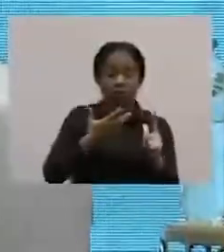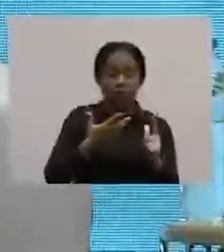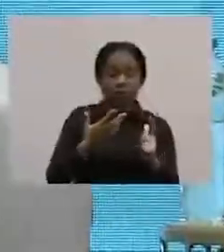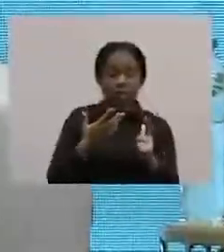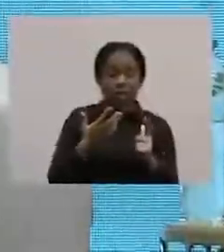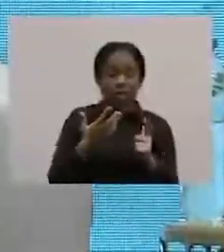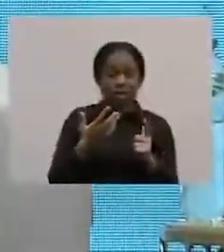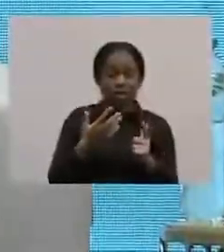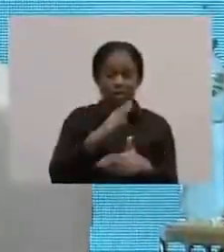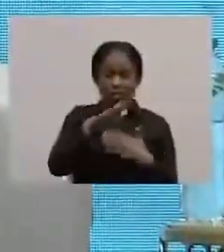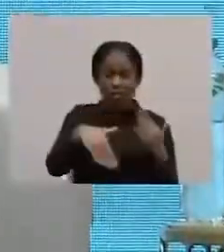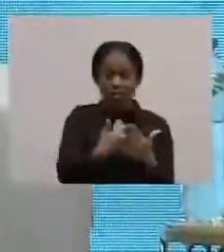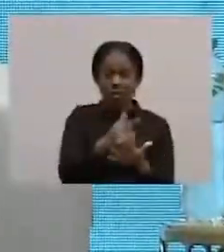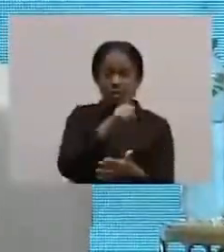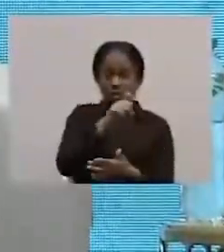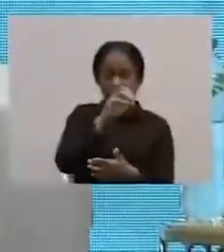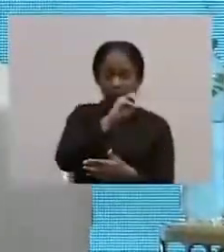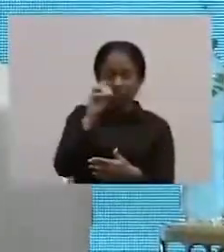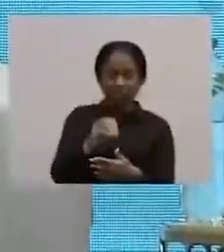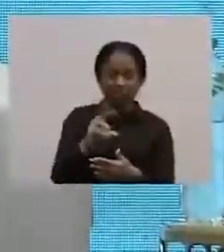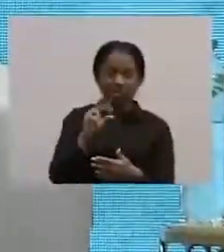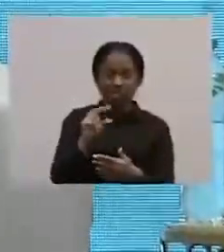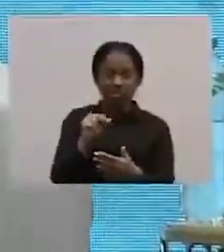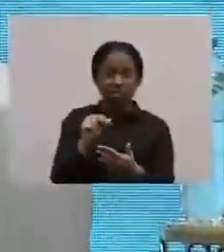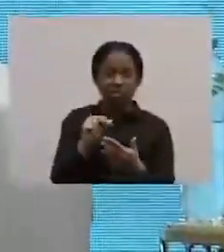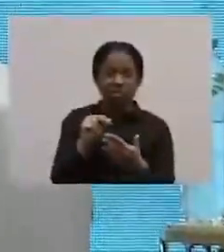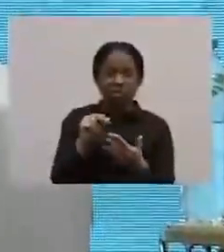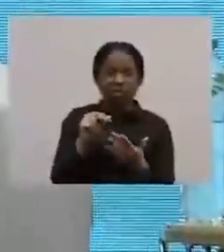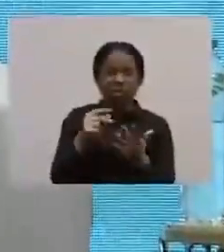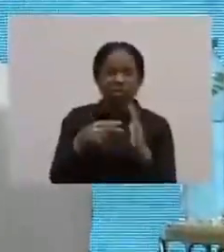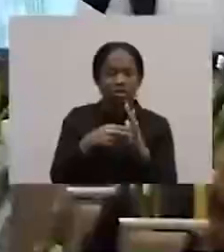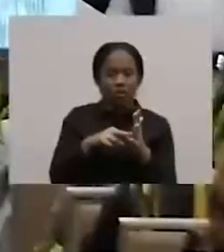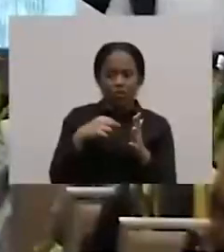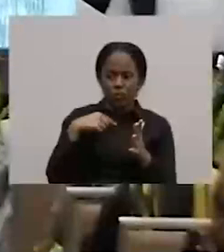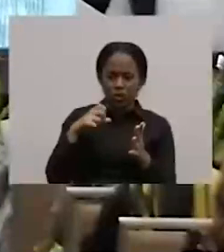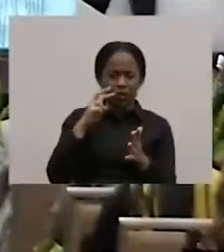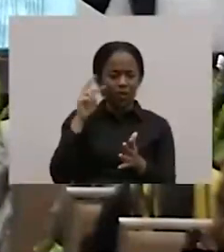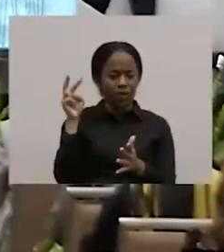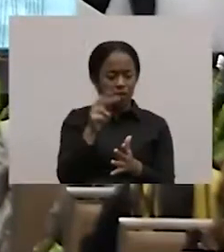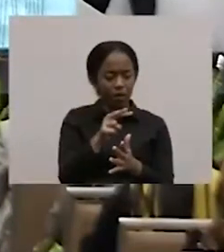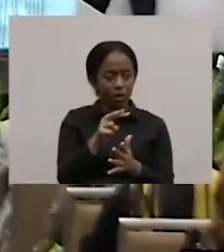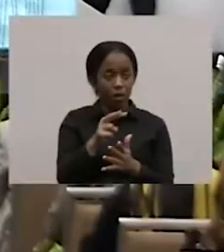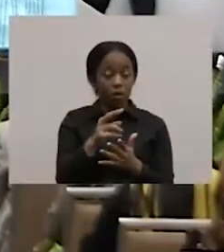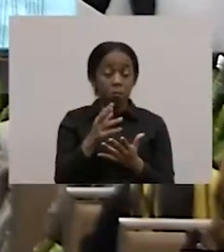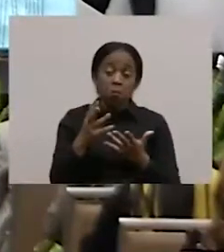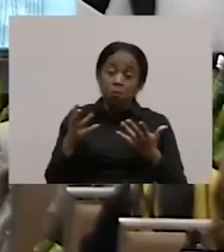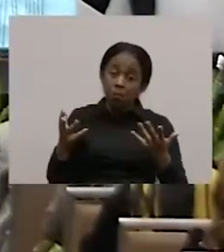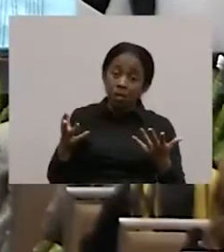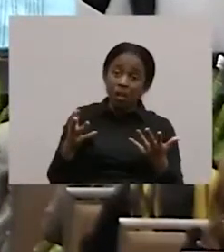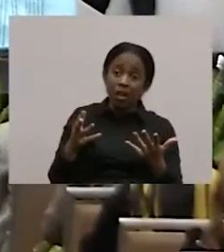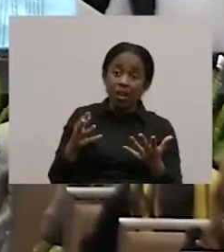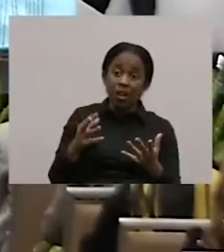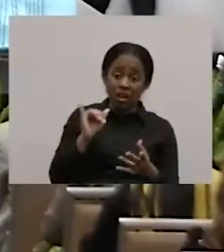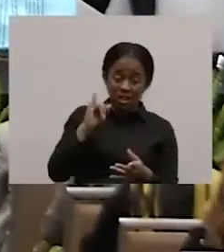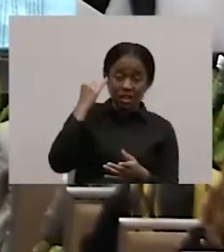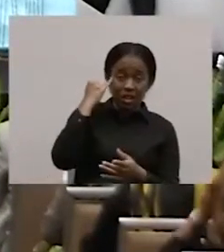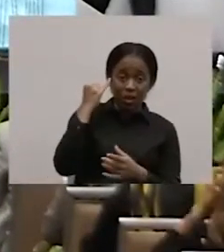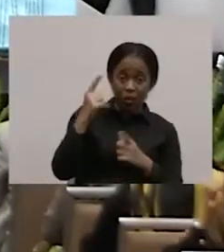persona, de un tercero, entonces ahí tenemos que poner un ojo avisor. Sobre todo que la instancia idónea para